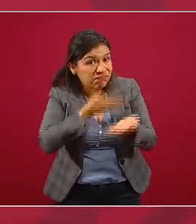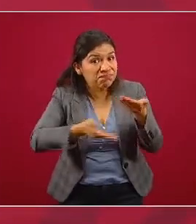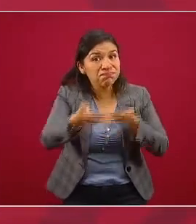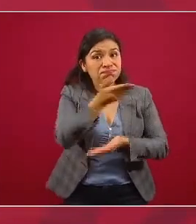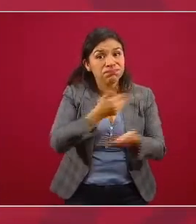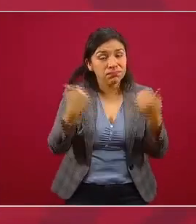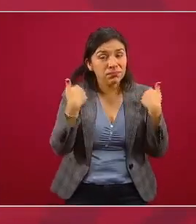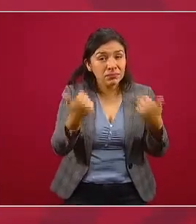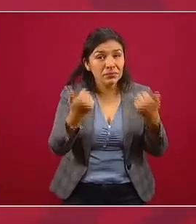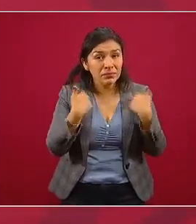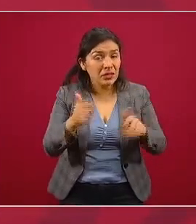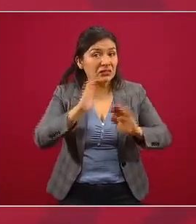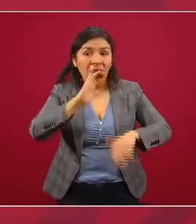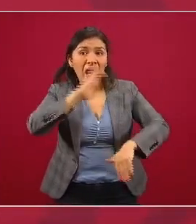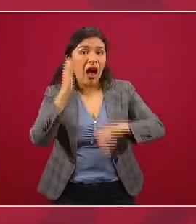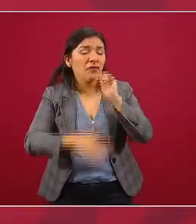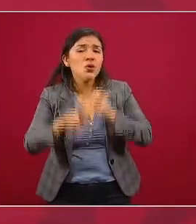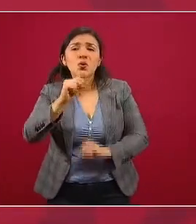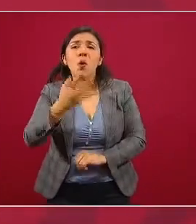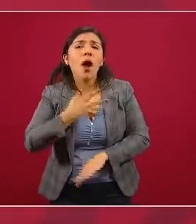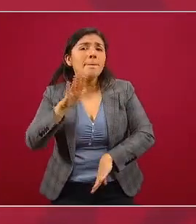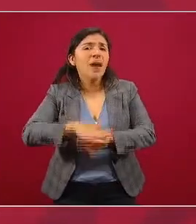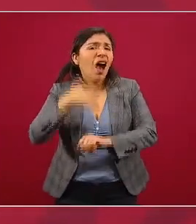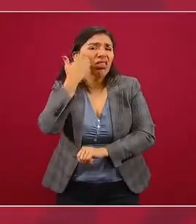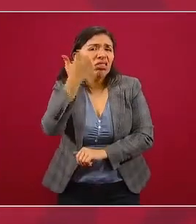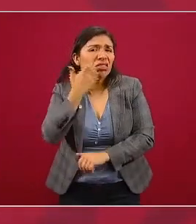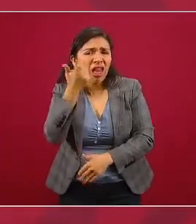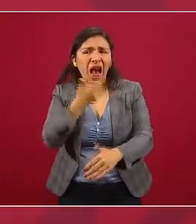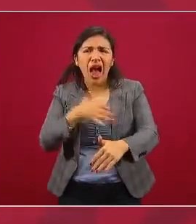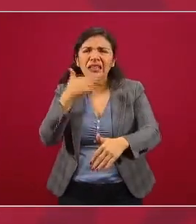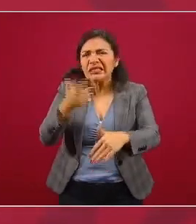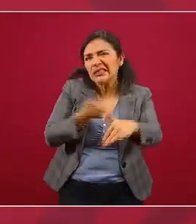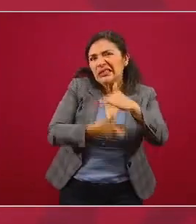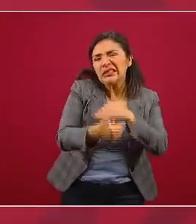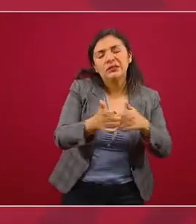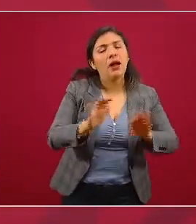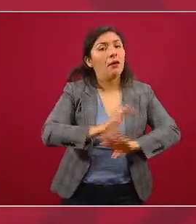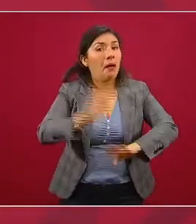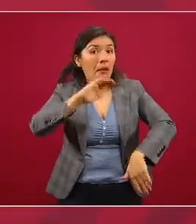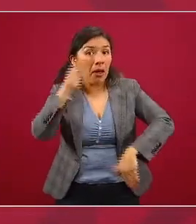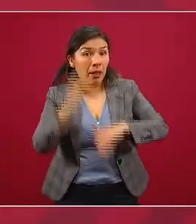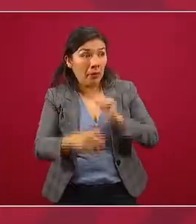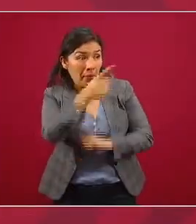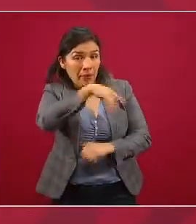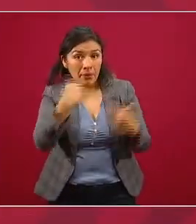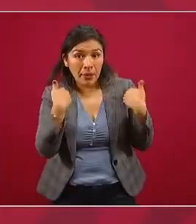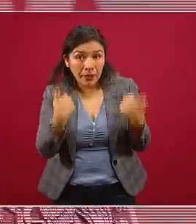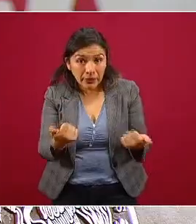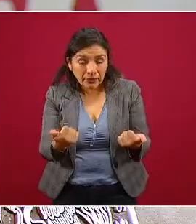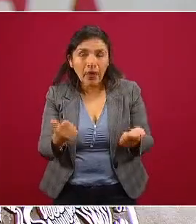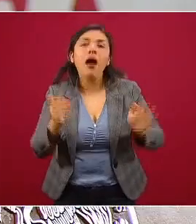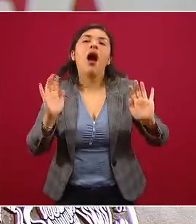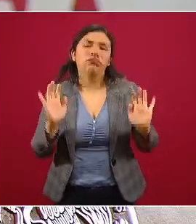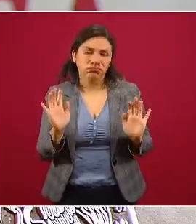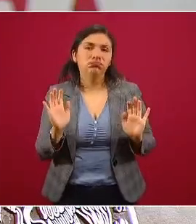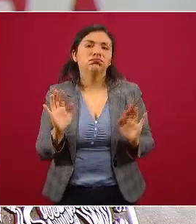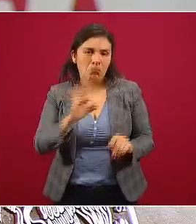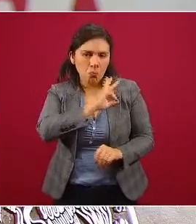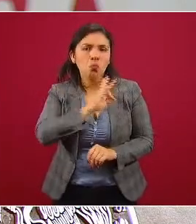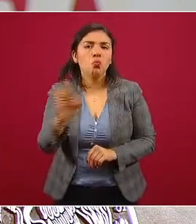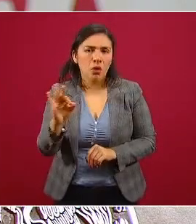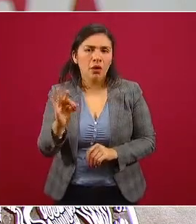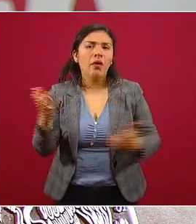que ya se acabó la corrupción, entonces vamos a